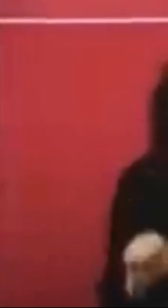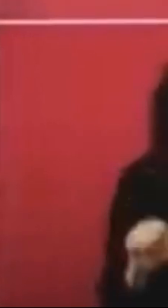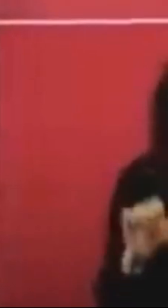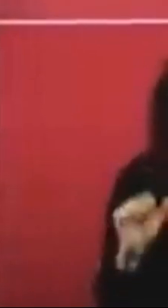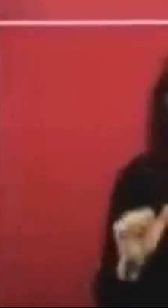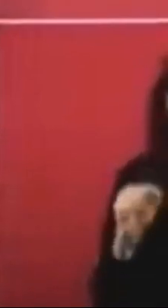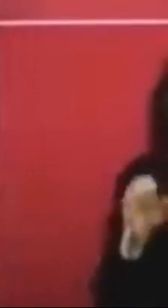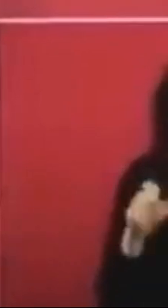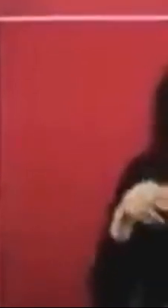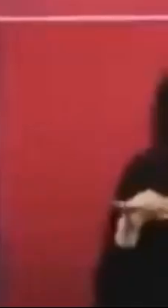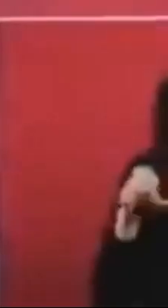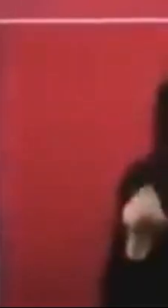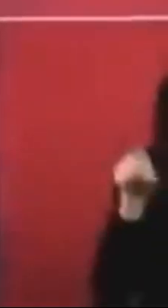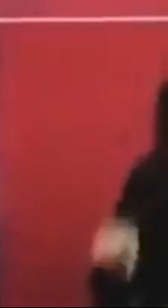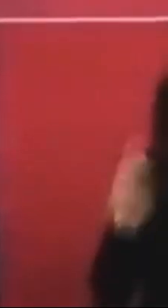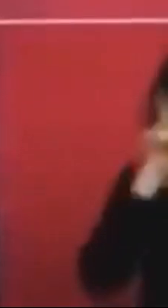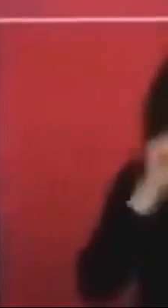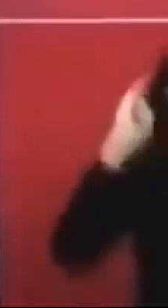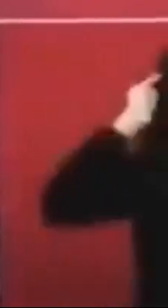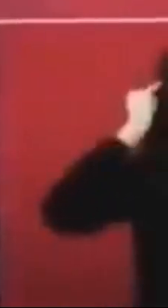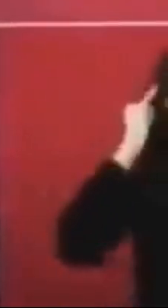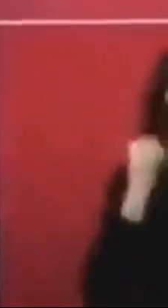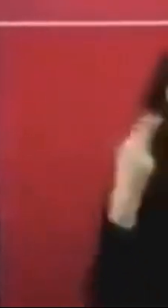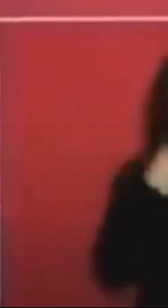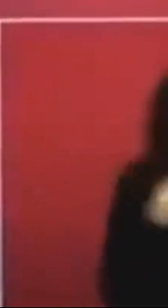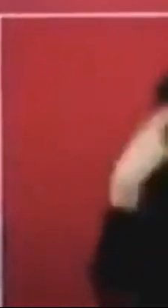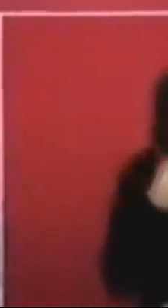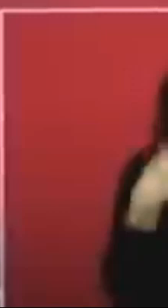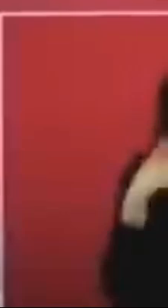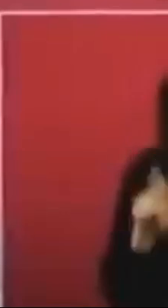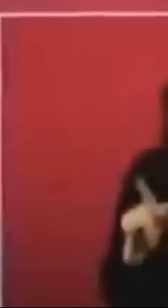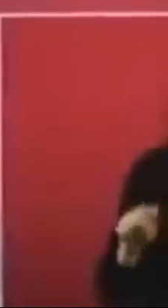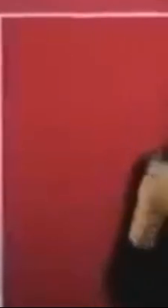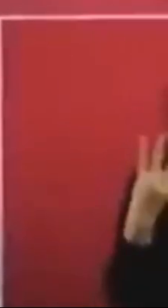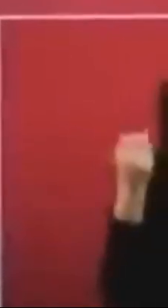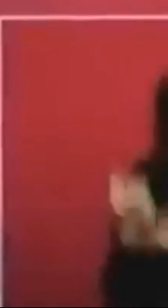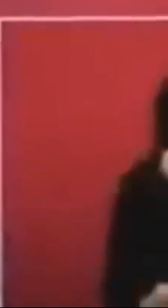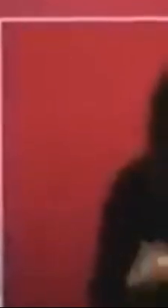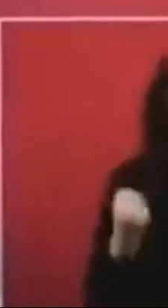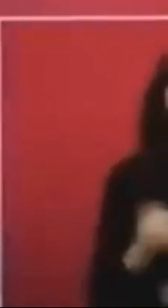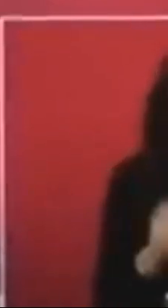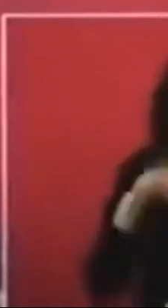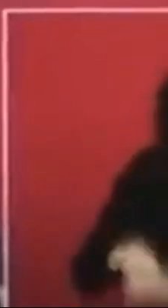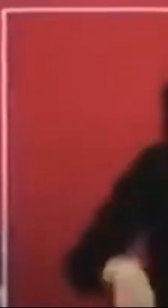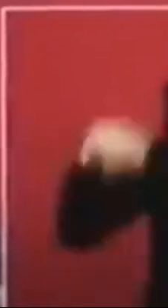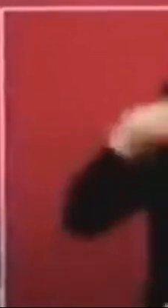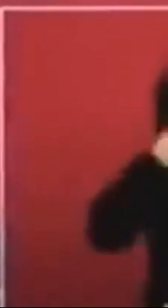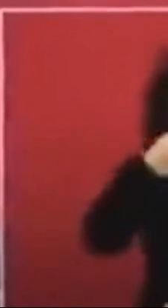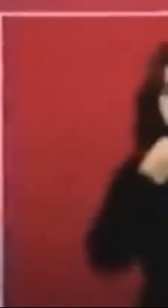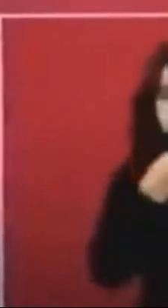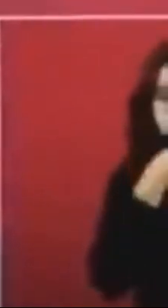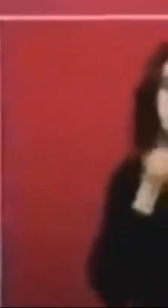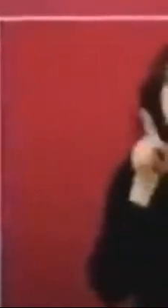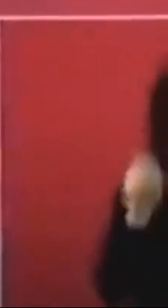de 73 años de edad que vivía en condiciones de marginación y de pobreza en el municipio de